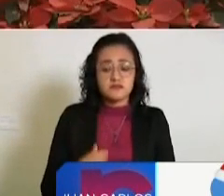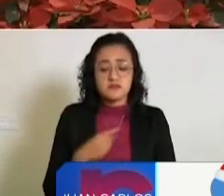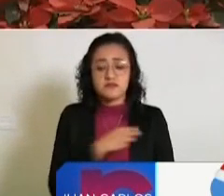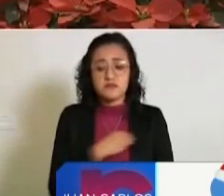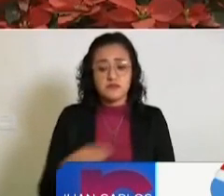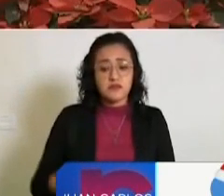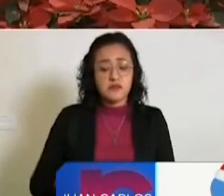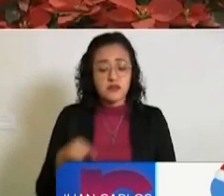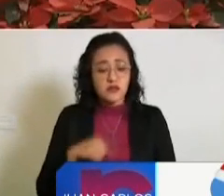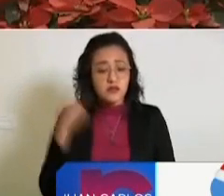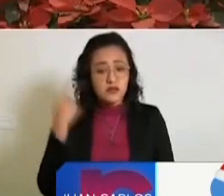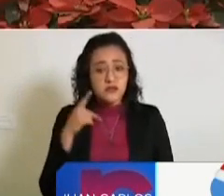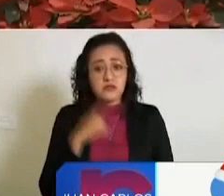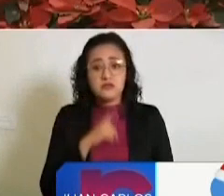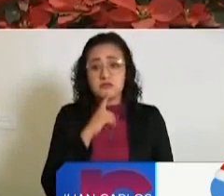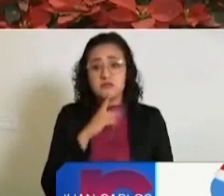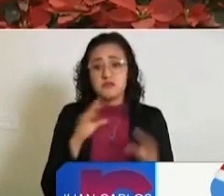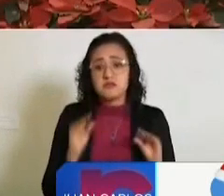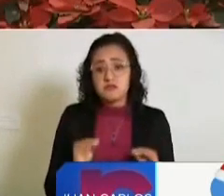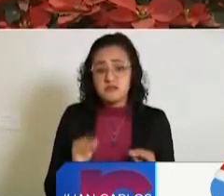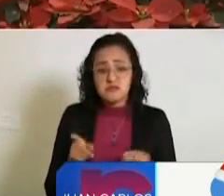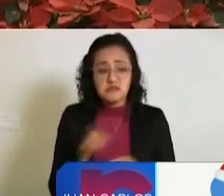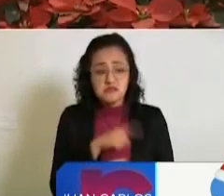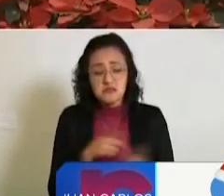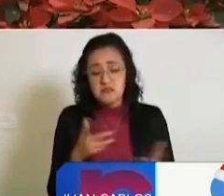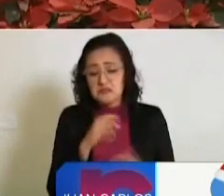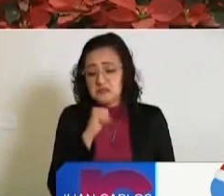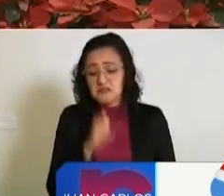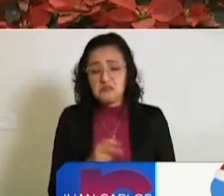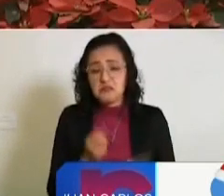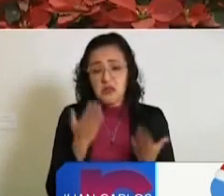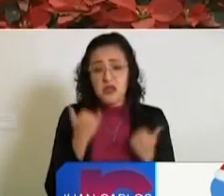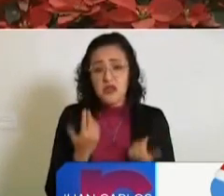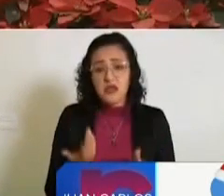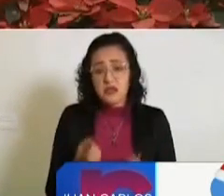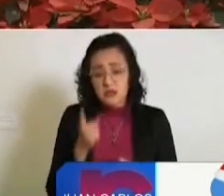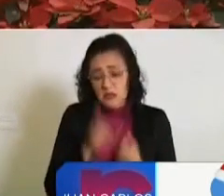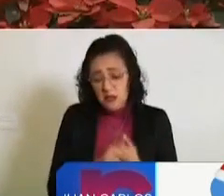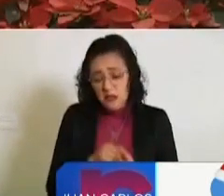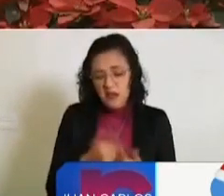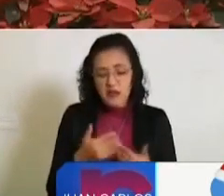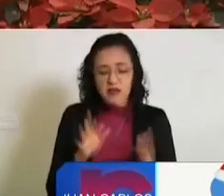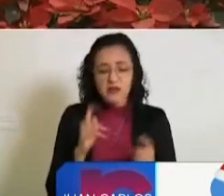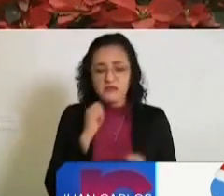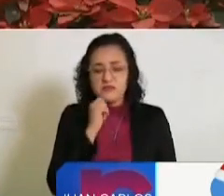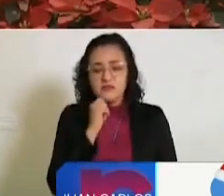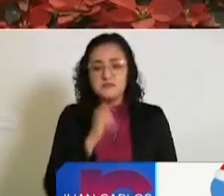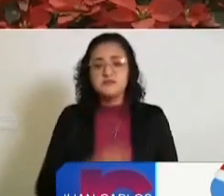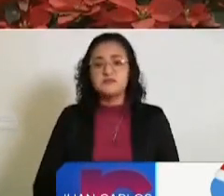municipales de puebla ausentes no existe ese problema para ir